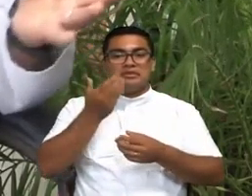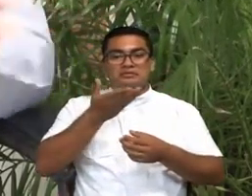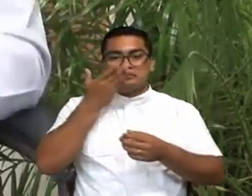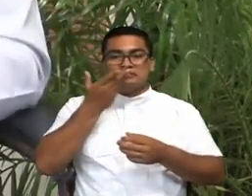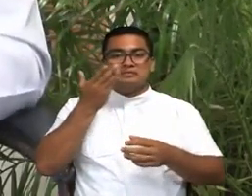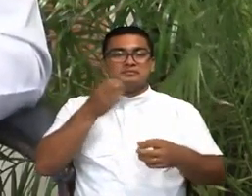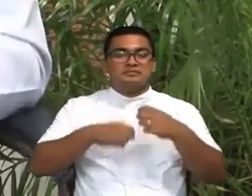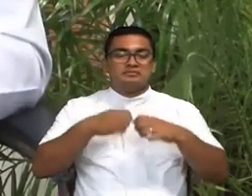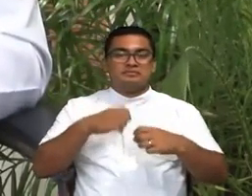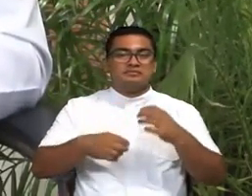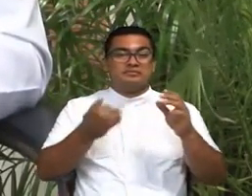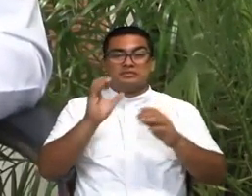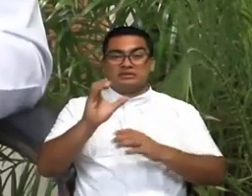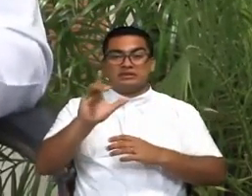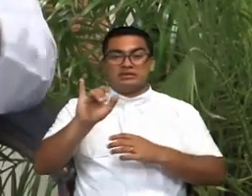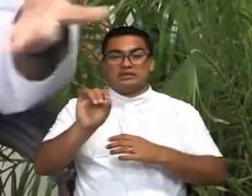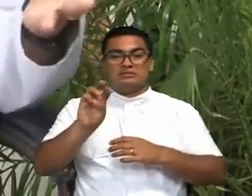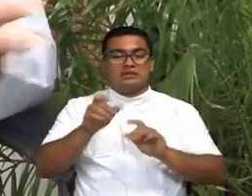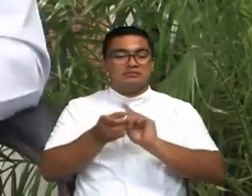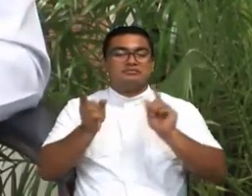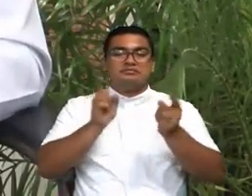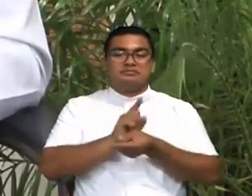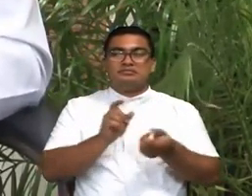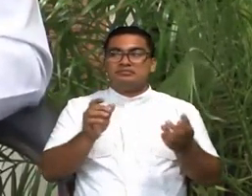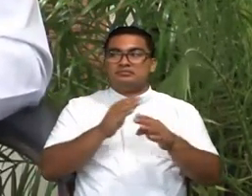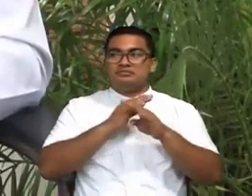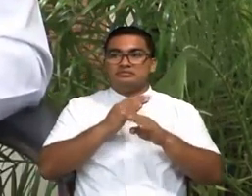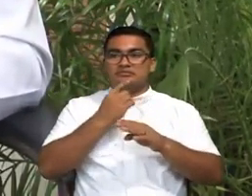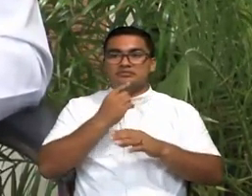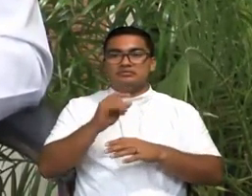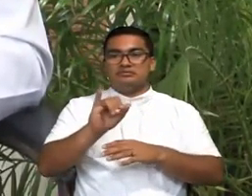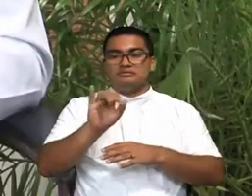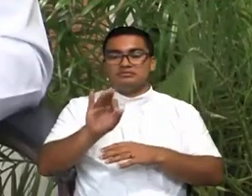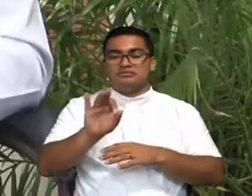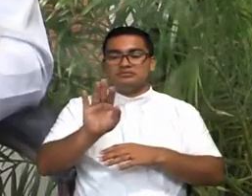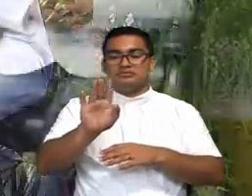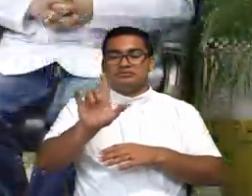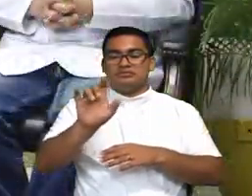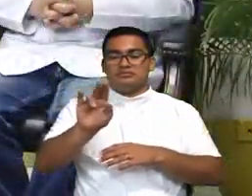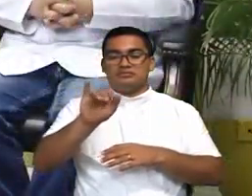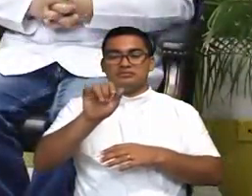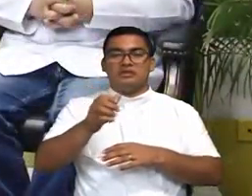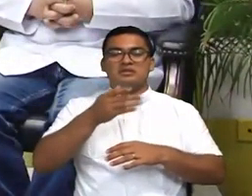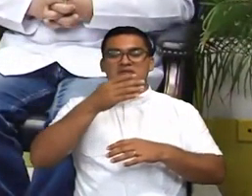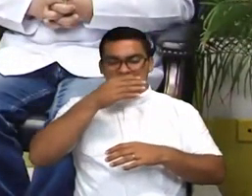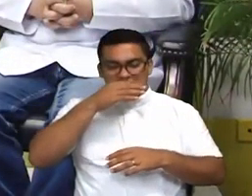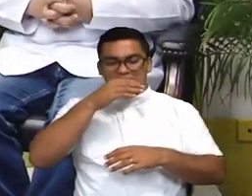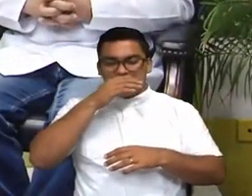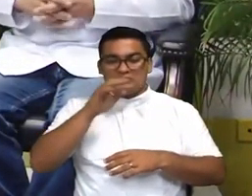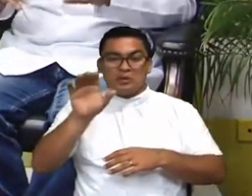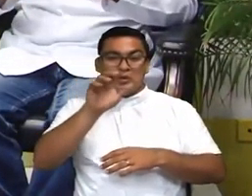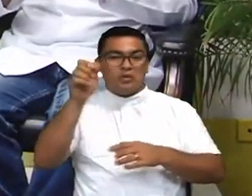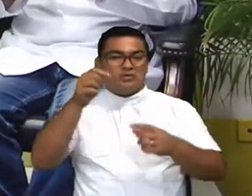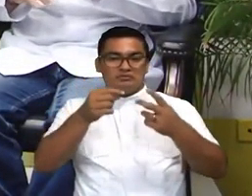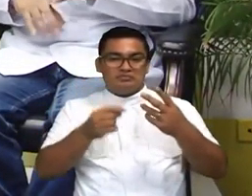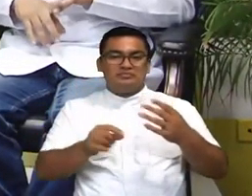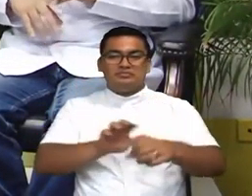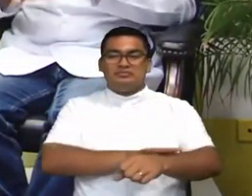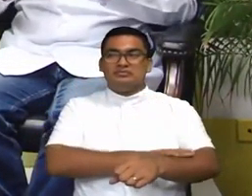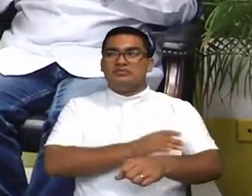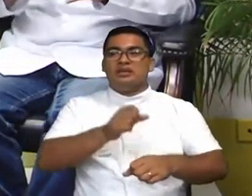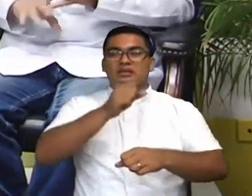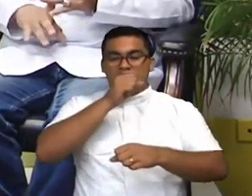producidas por los cambios de frío. ¿Para detectar la influenza solo es la gripe o trae también otro síntoma?